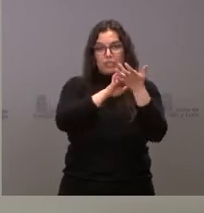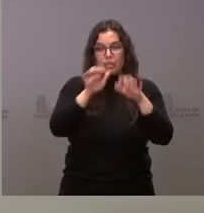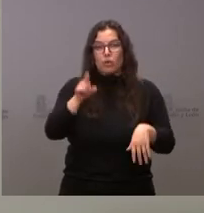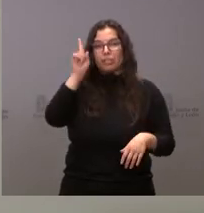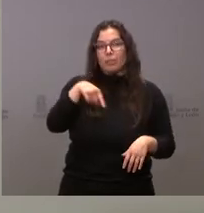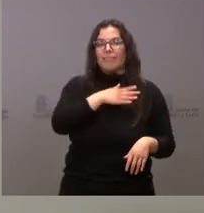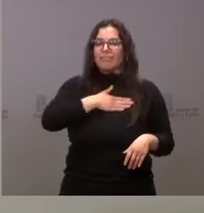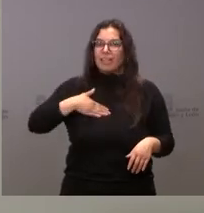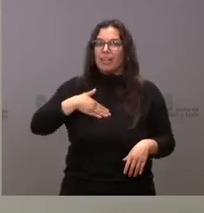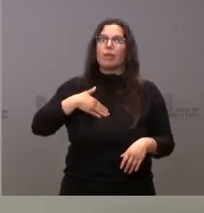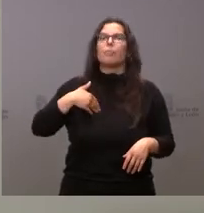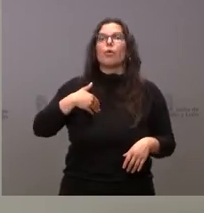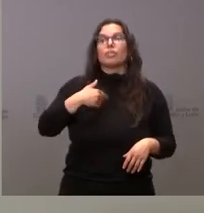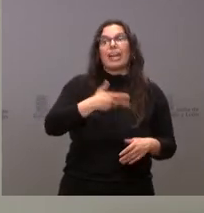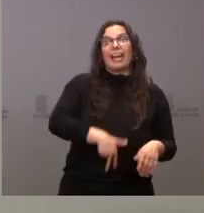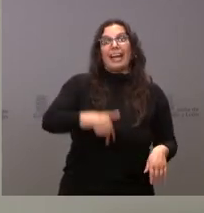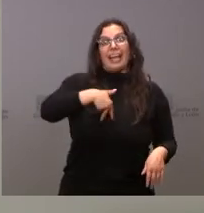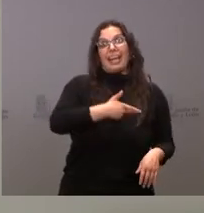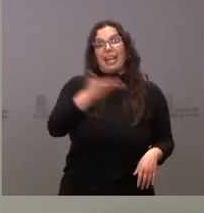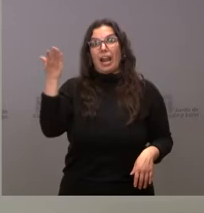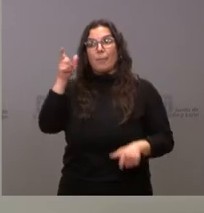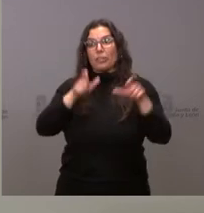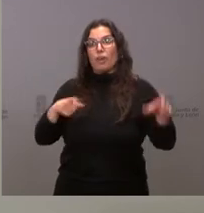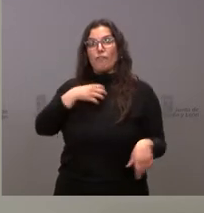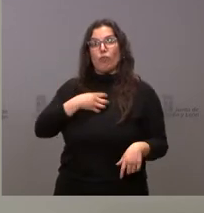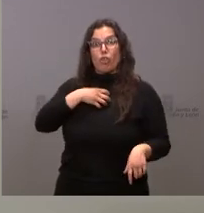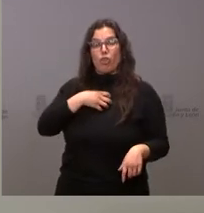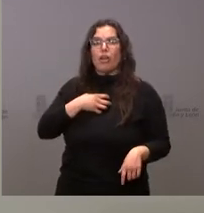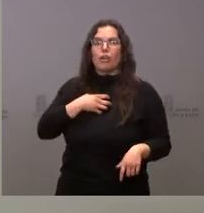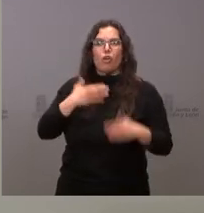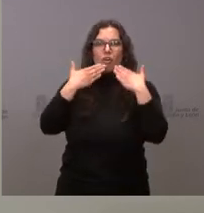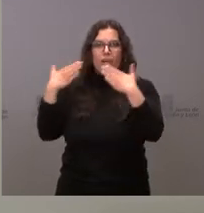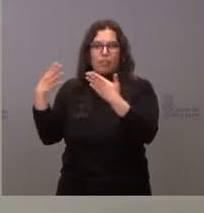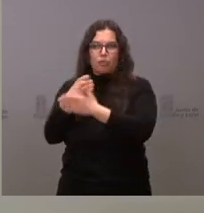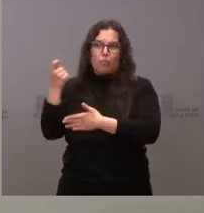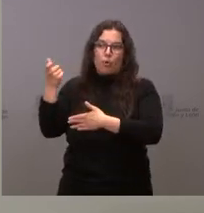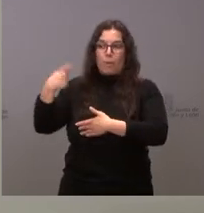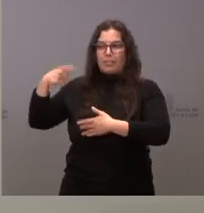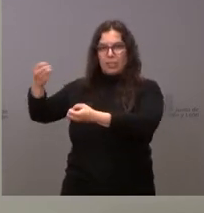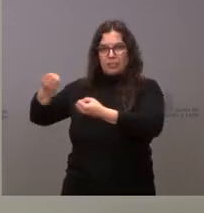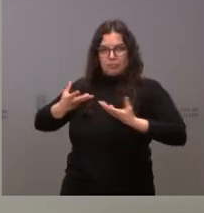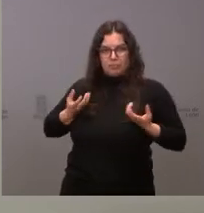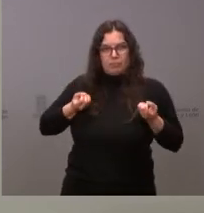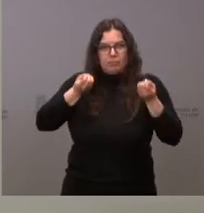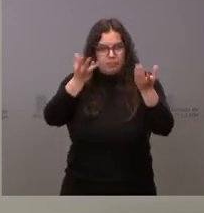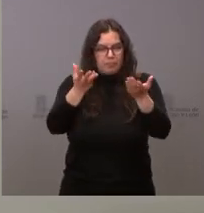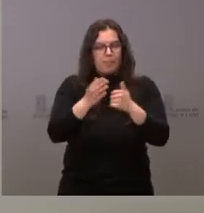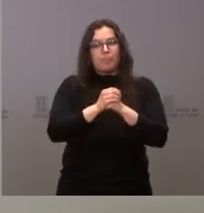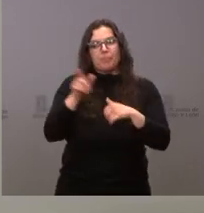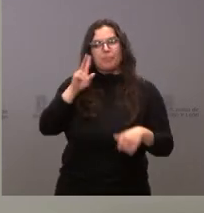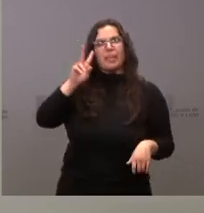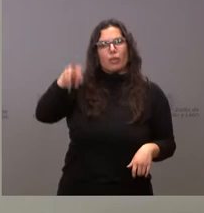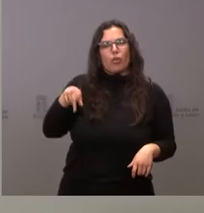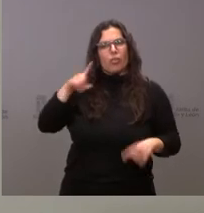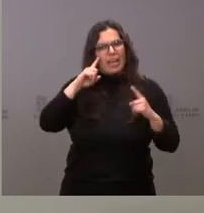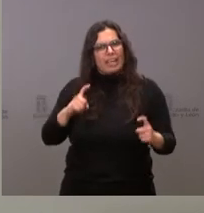extensivo al conjunto de los empleados públicos de nuestra comunidad autónoma ese es el mensaje un poco que él nos ha transmitido él ha reconocido el